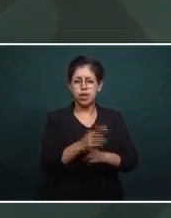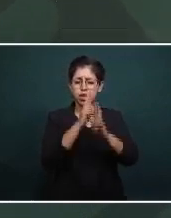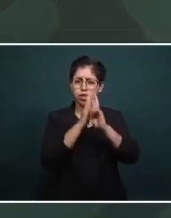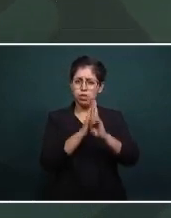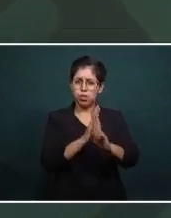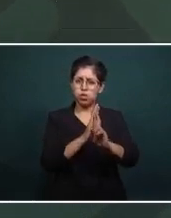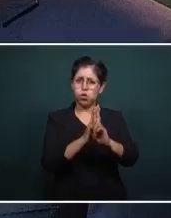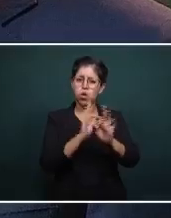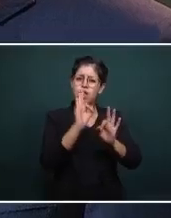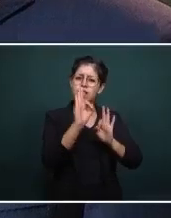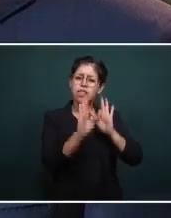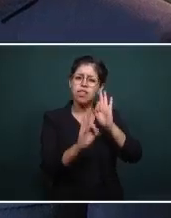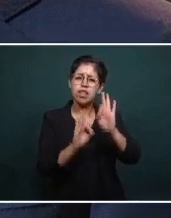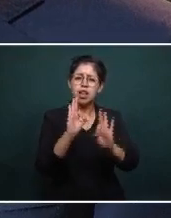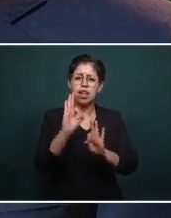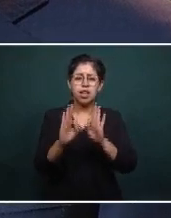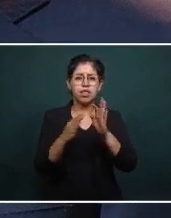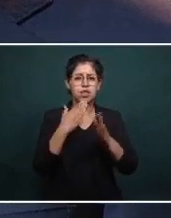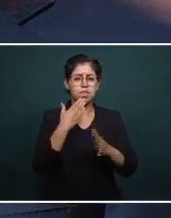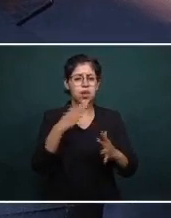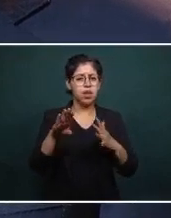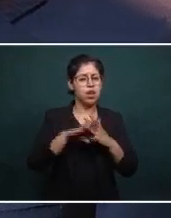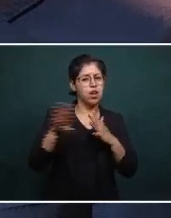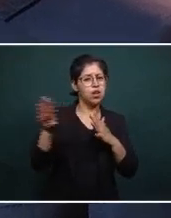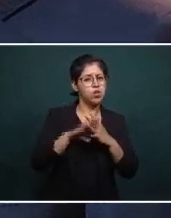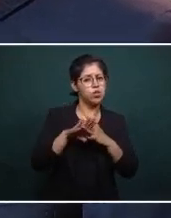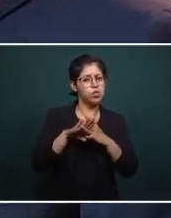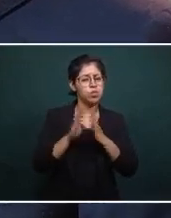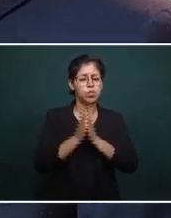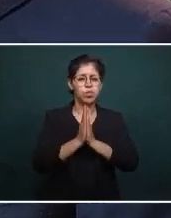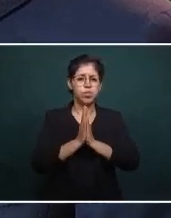tratar bien a los migrantes,